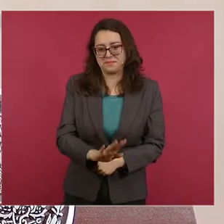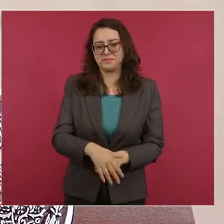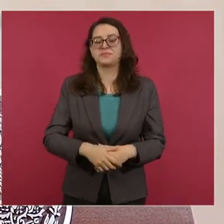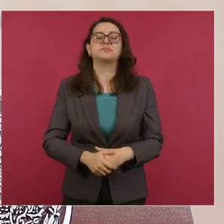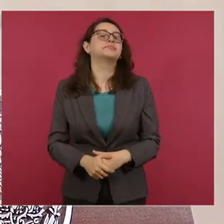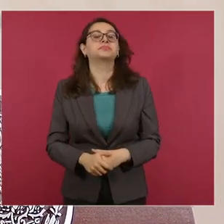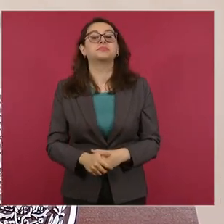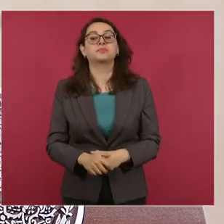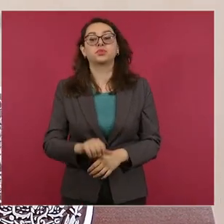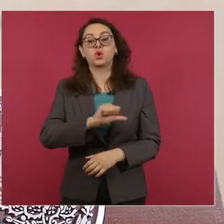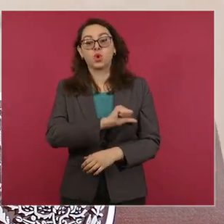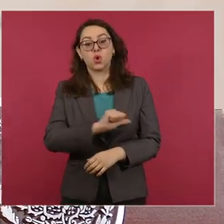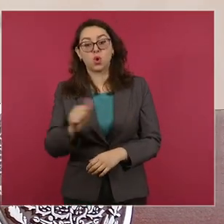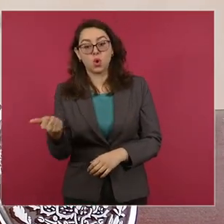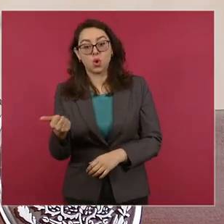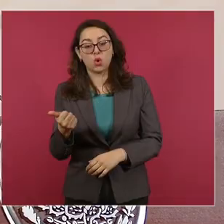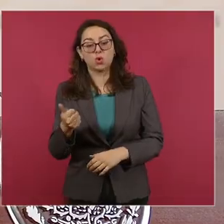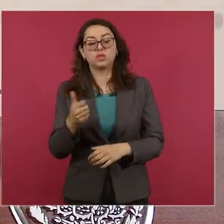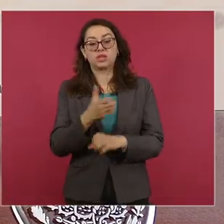es que me mandó una carta,